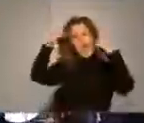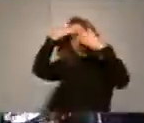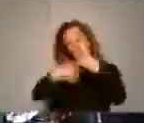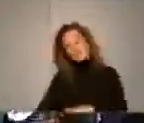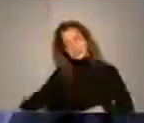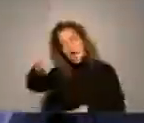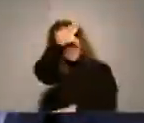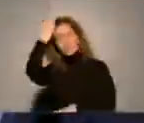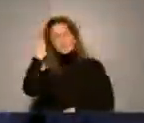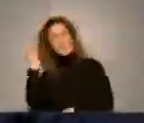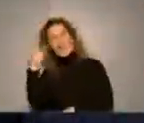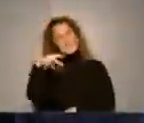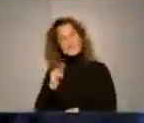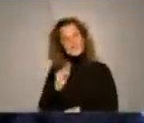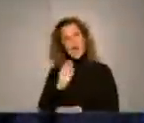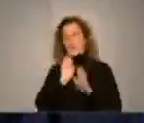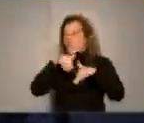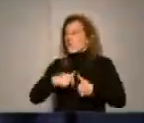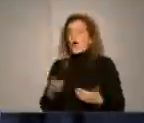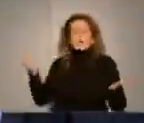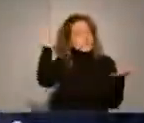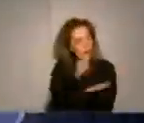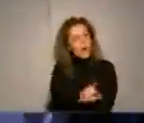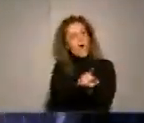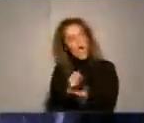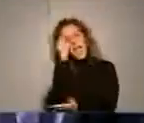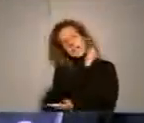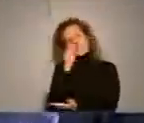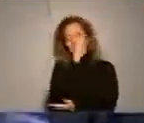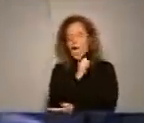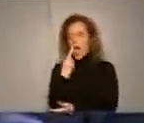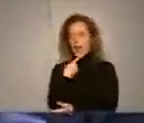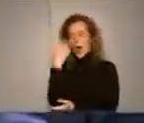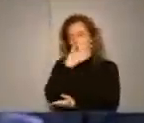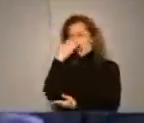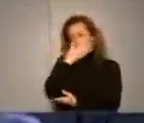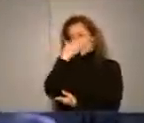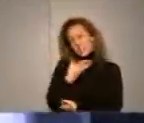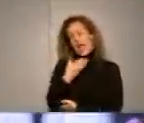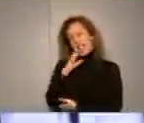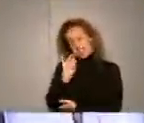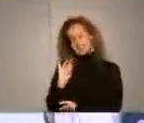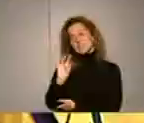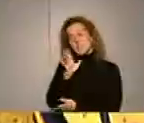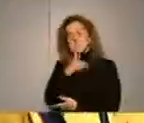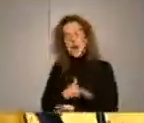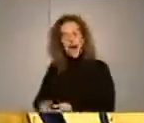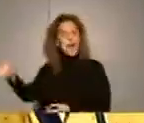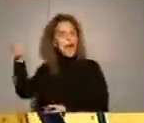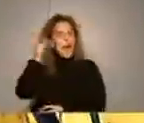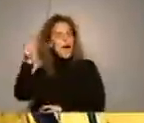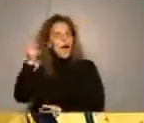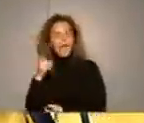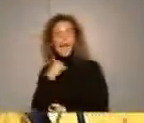olvidan. Volvería a cantar otra escuelita para escuchar cómo a